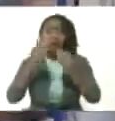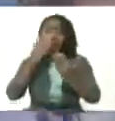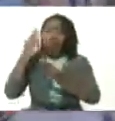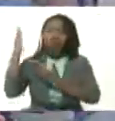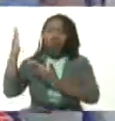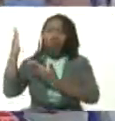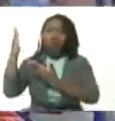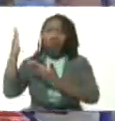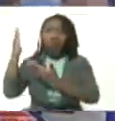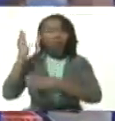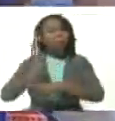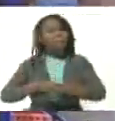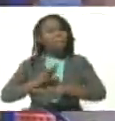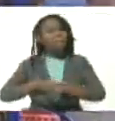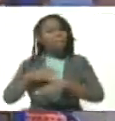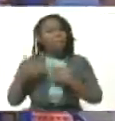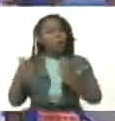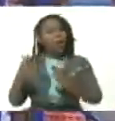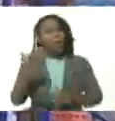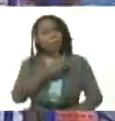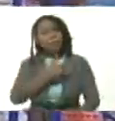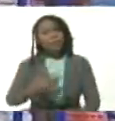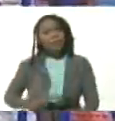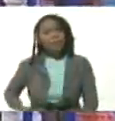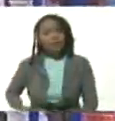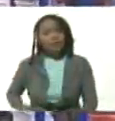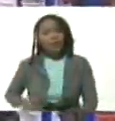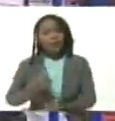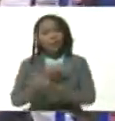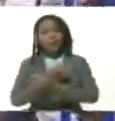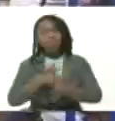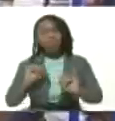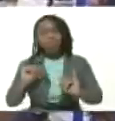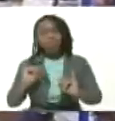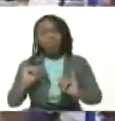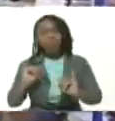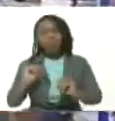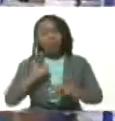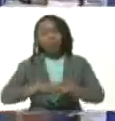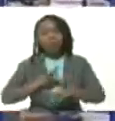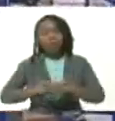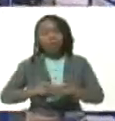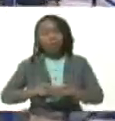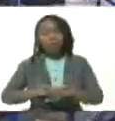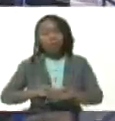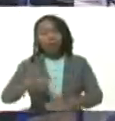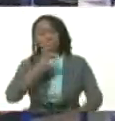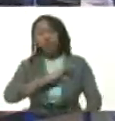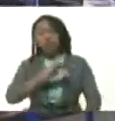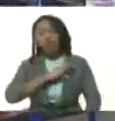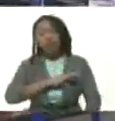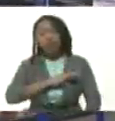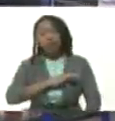gobernador. Porque presidente, independientemente del estamento que ocupemos en la sociedad, esto es una